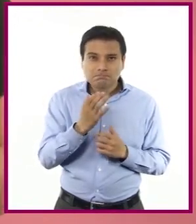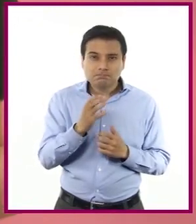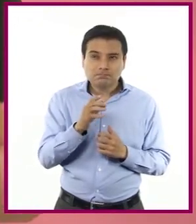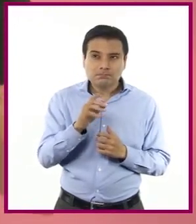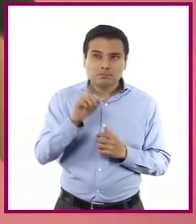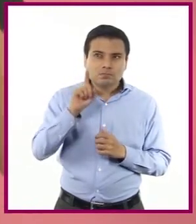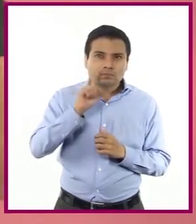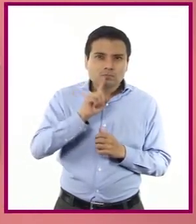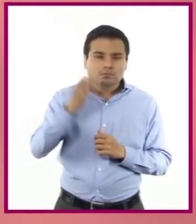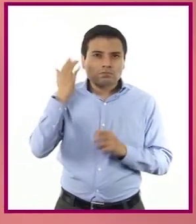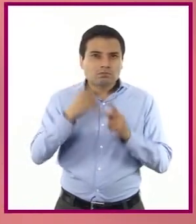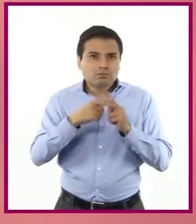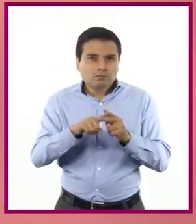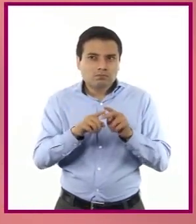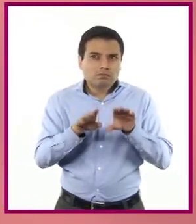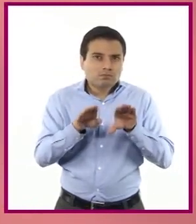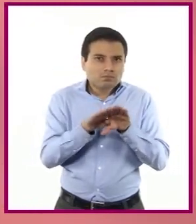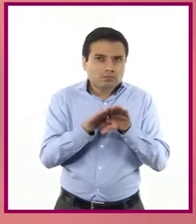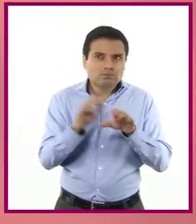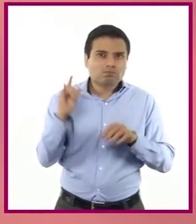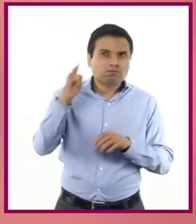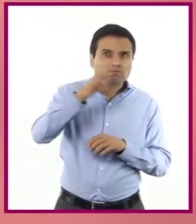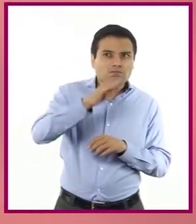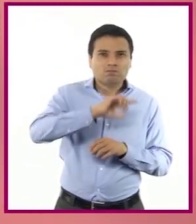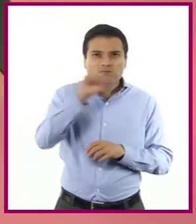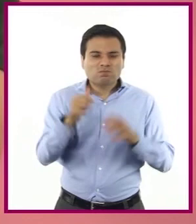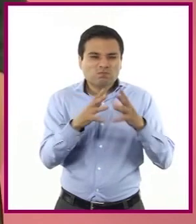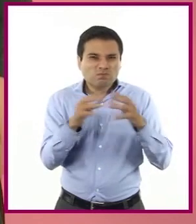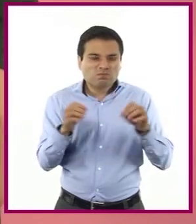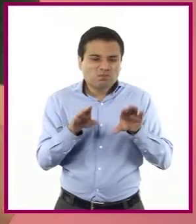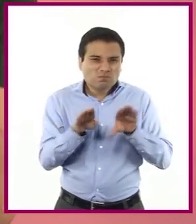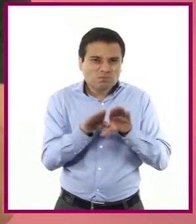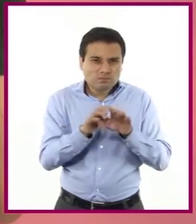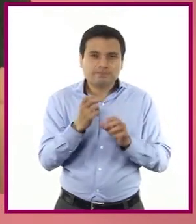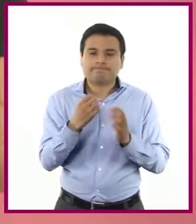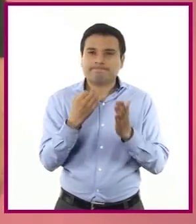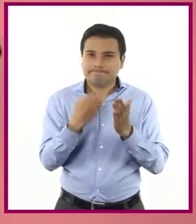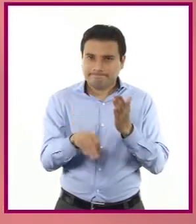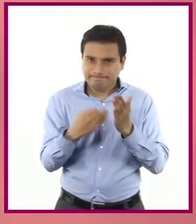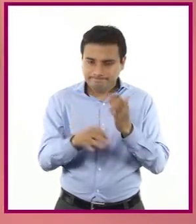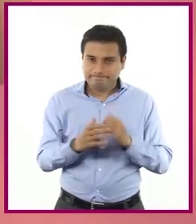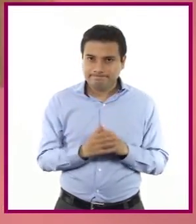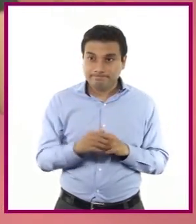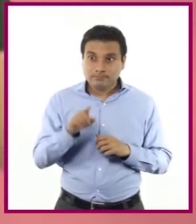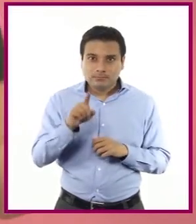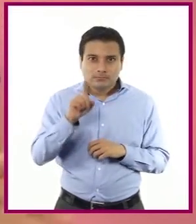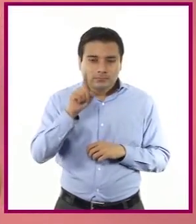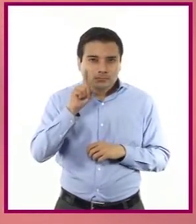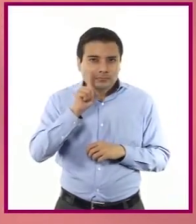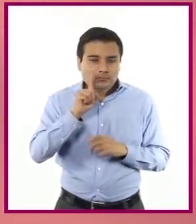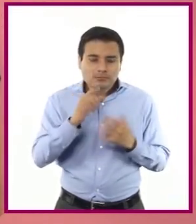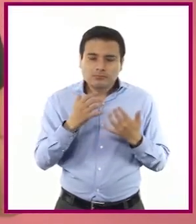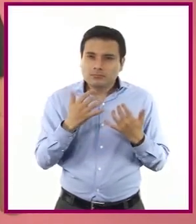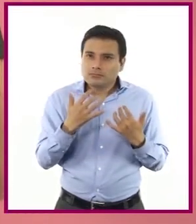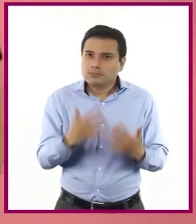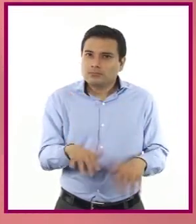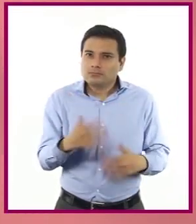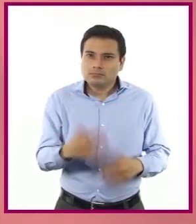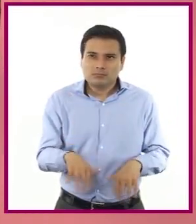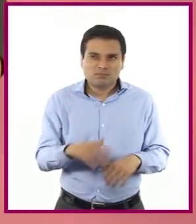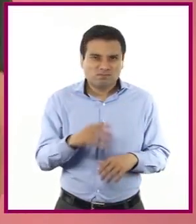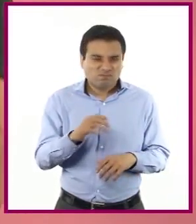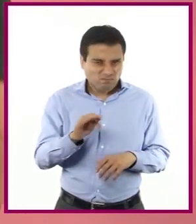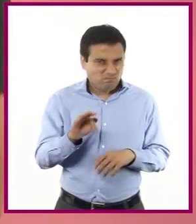inicios, vuelos y de cómo se perdió, pero resaltando su hazaña que le abrió el camino a las mujeres que se atrevieron